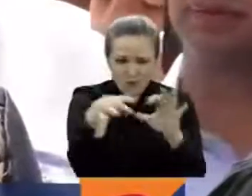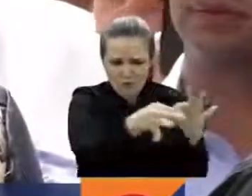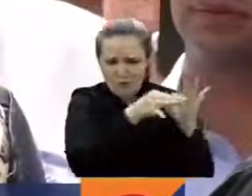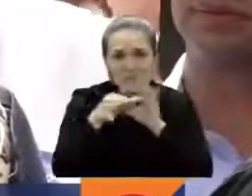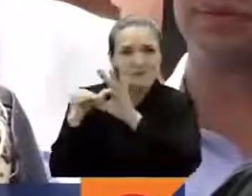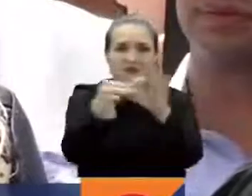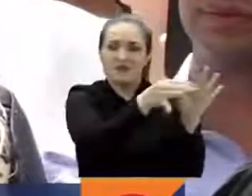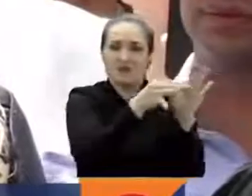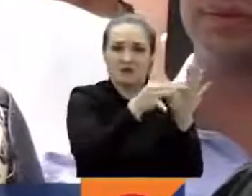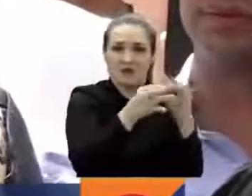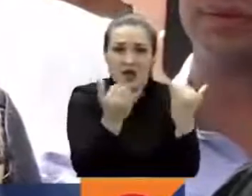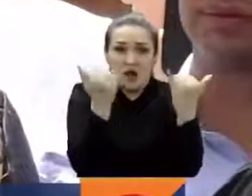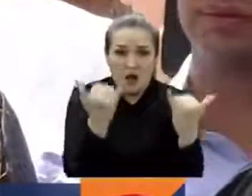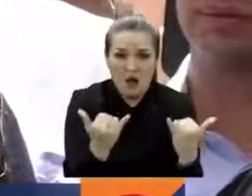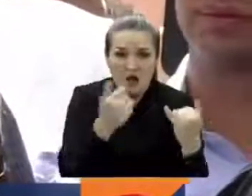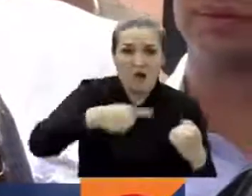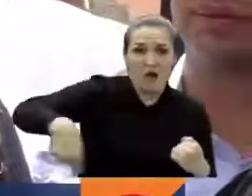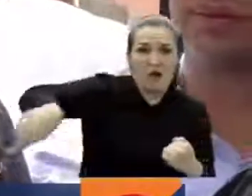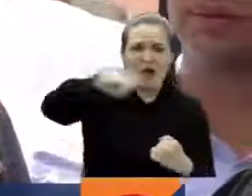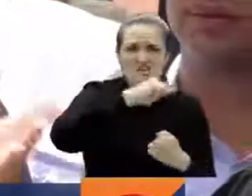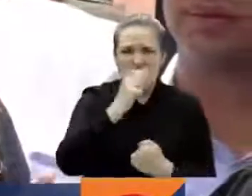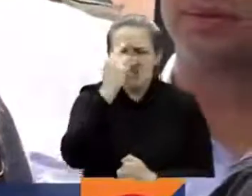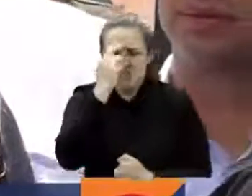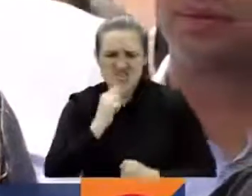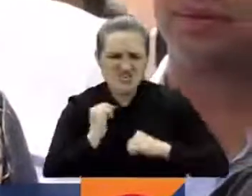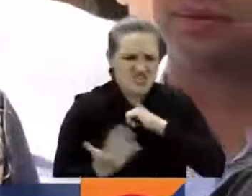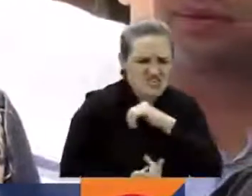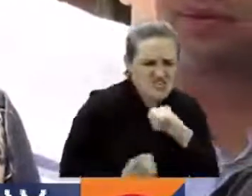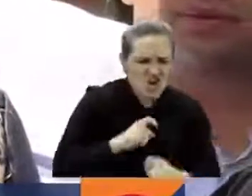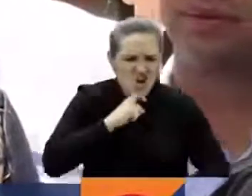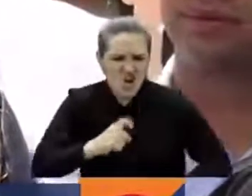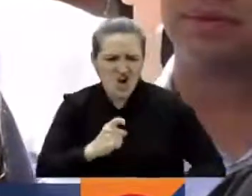a deponer todas las rabias, heridas y odios